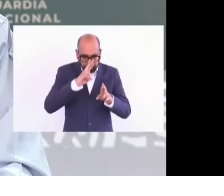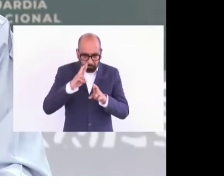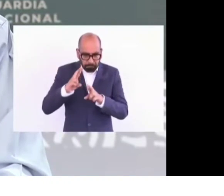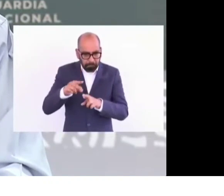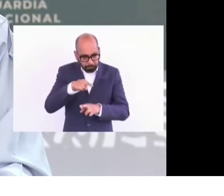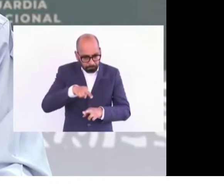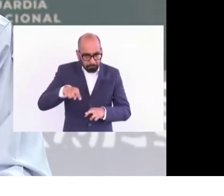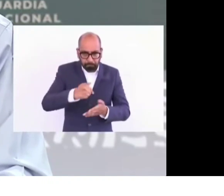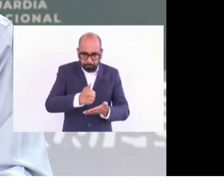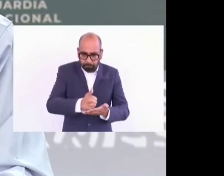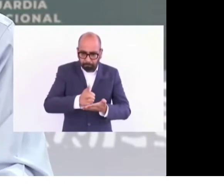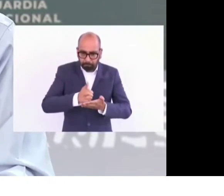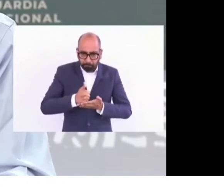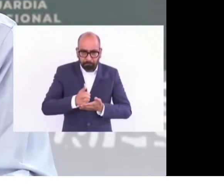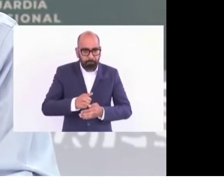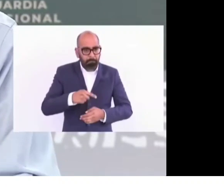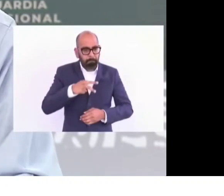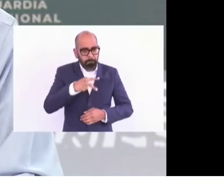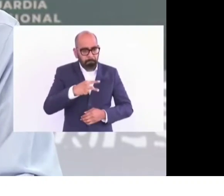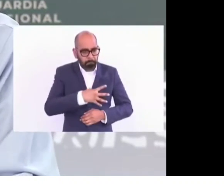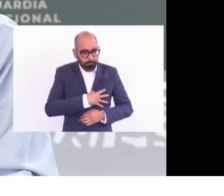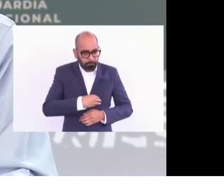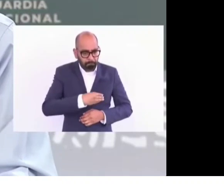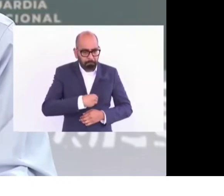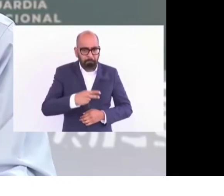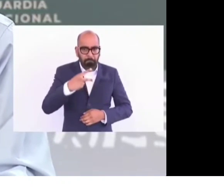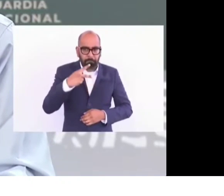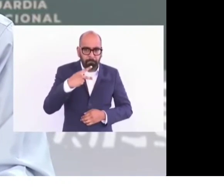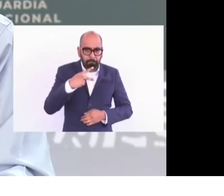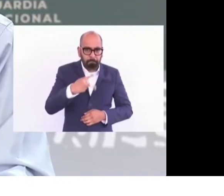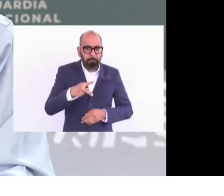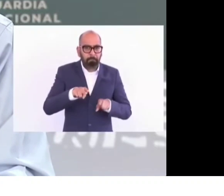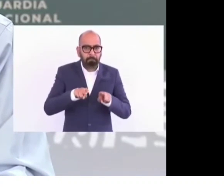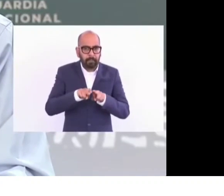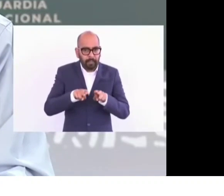con sus hijos, con sus nietos,